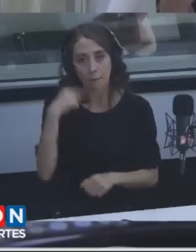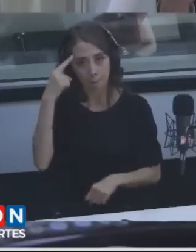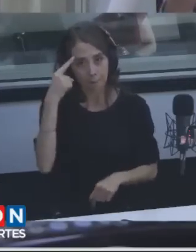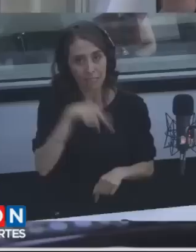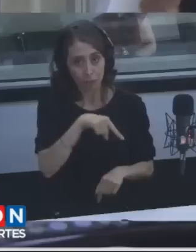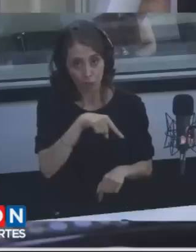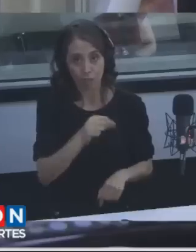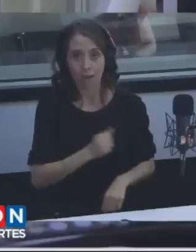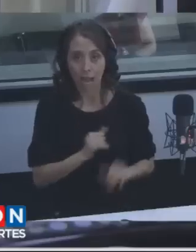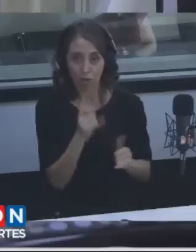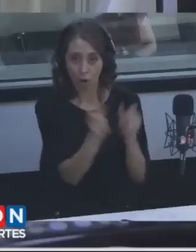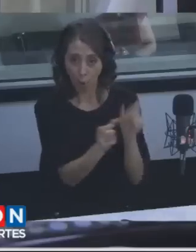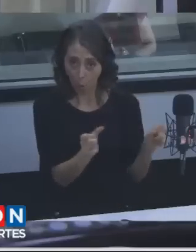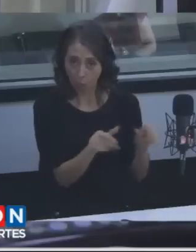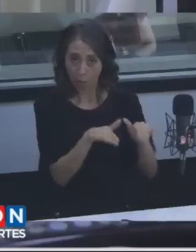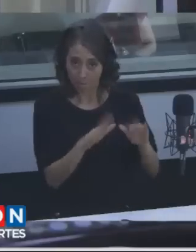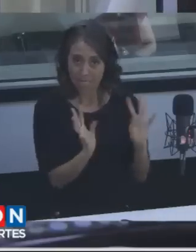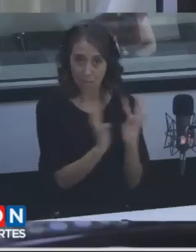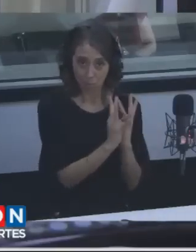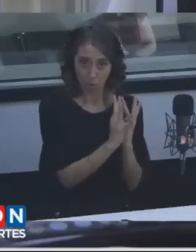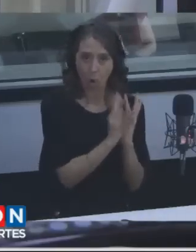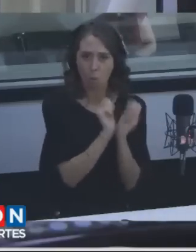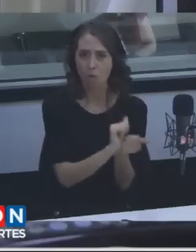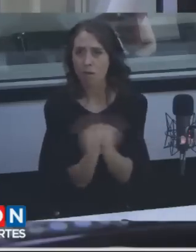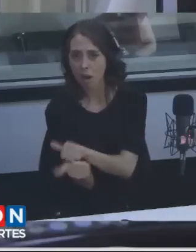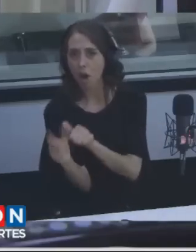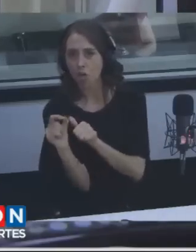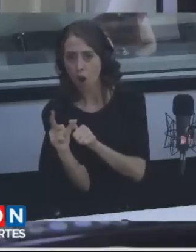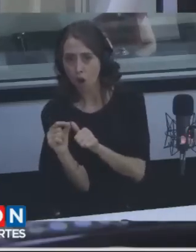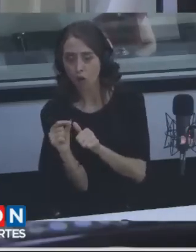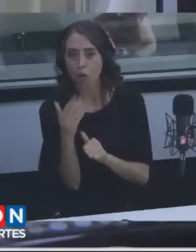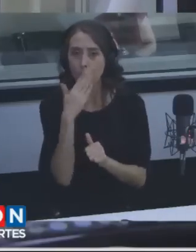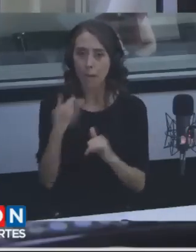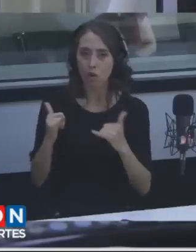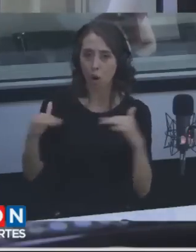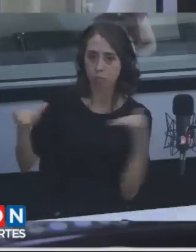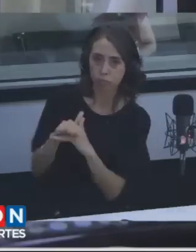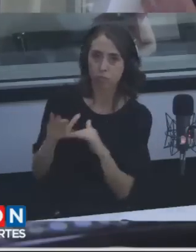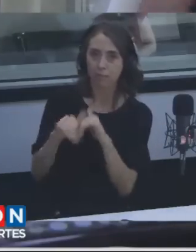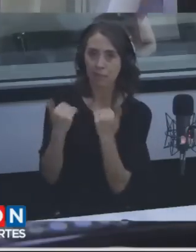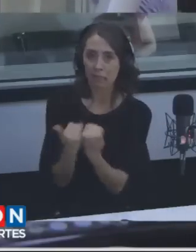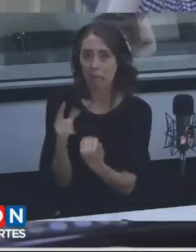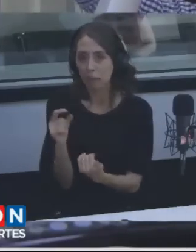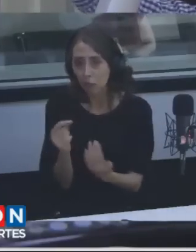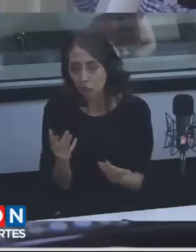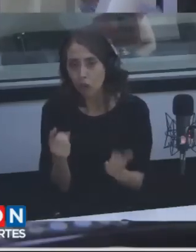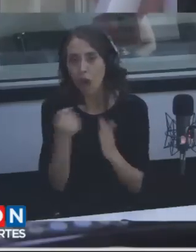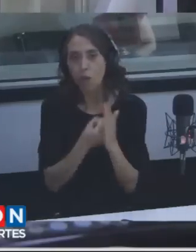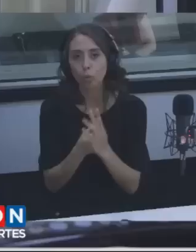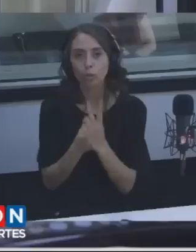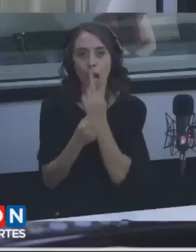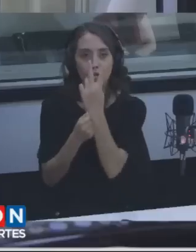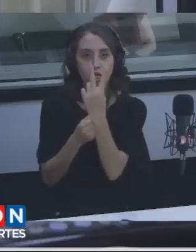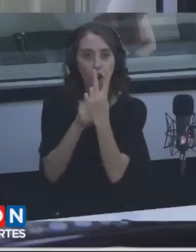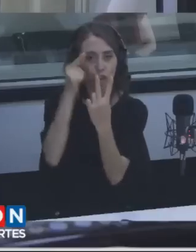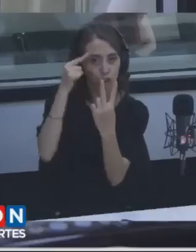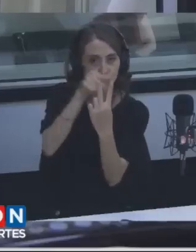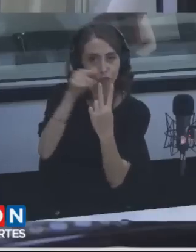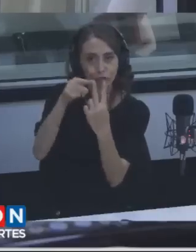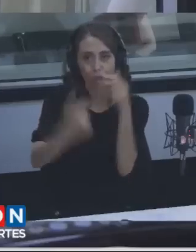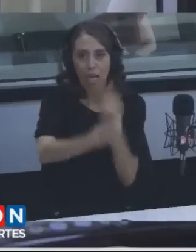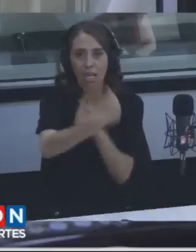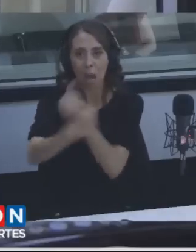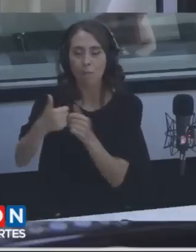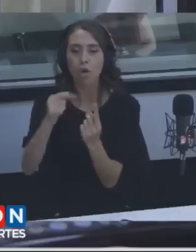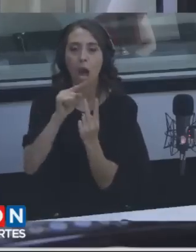tiene hoy Católica, con este mismo equipo, podría haberle ganado a Colo Colo, haberle hecho un mejor partido en el Monumental y haber peleado los dos campeonatos. Votar uno me parece